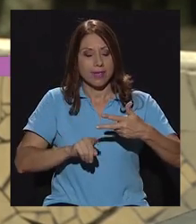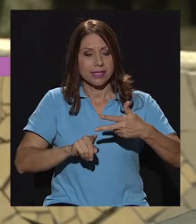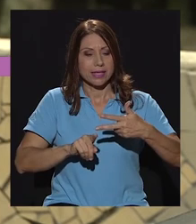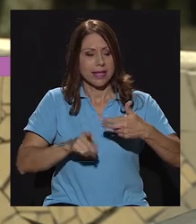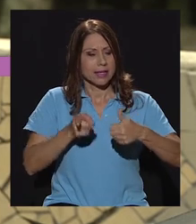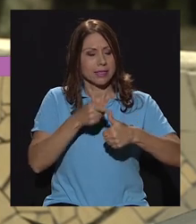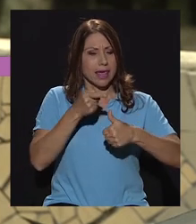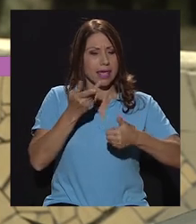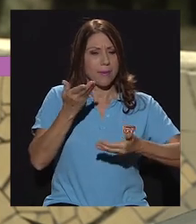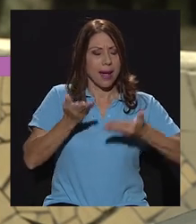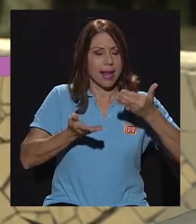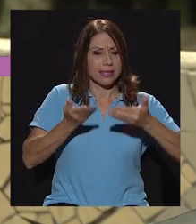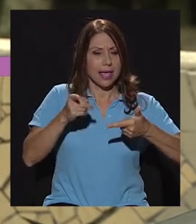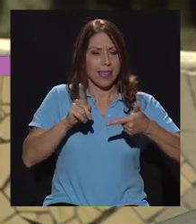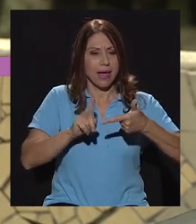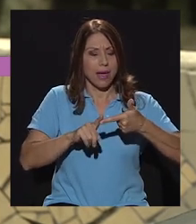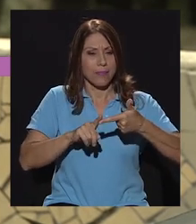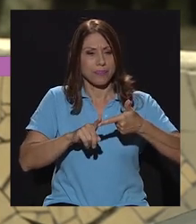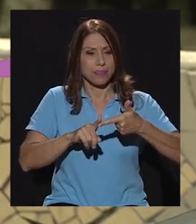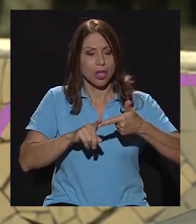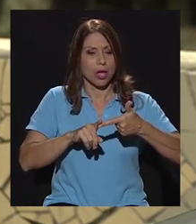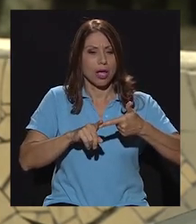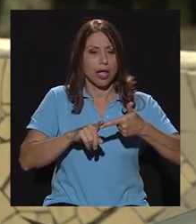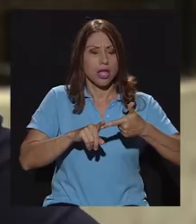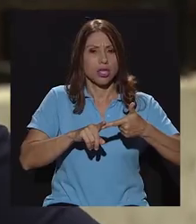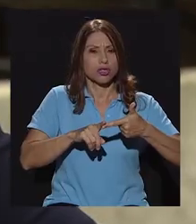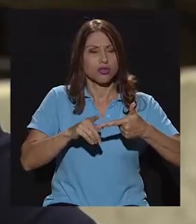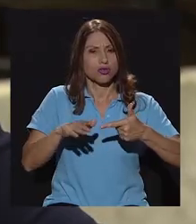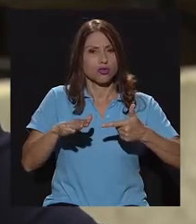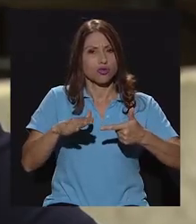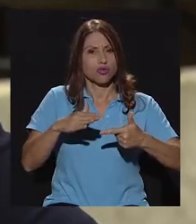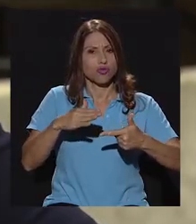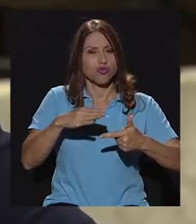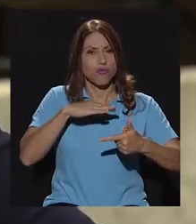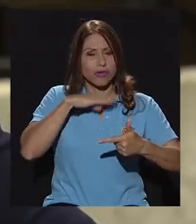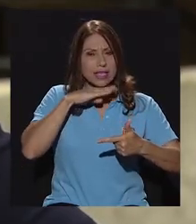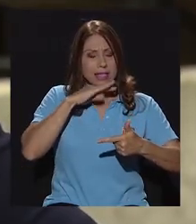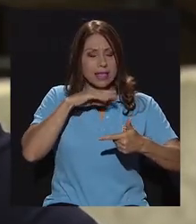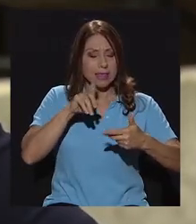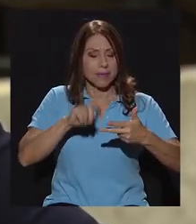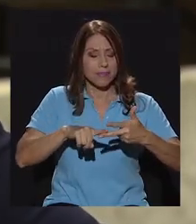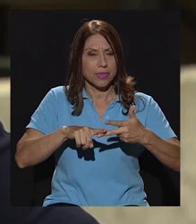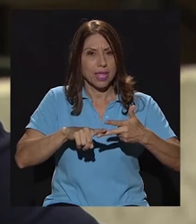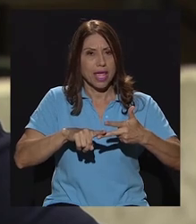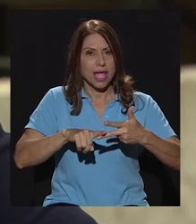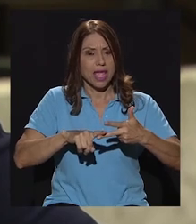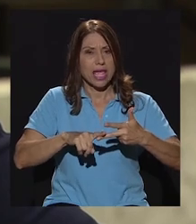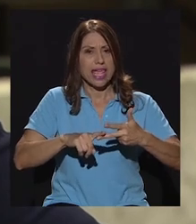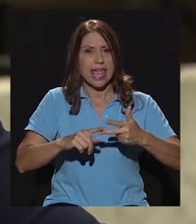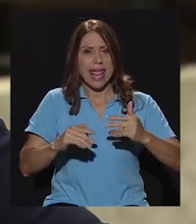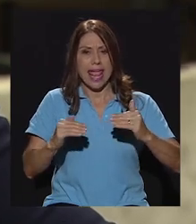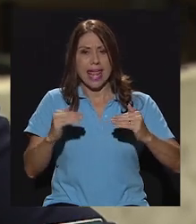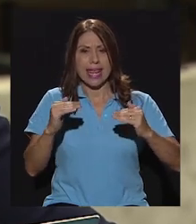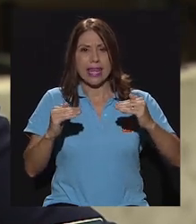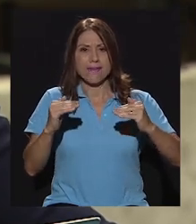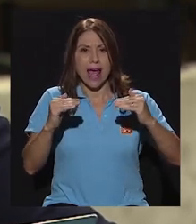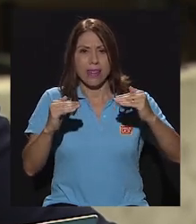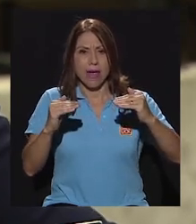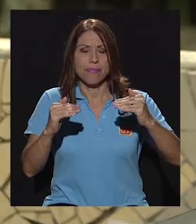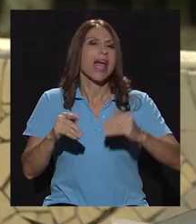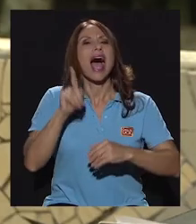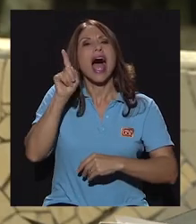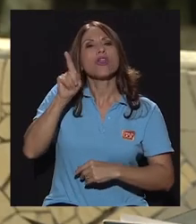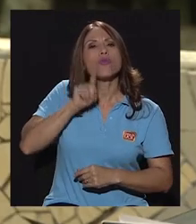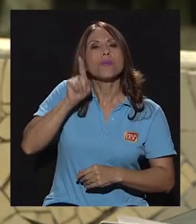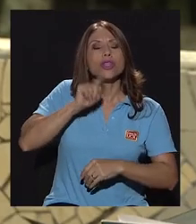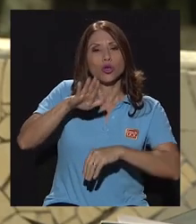balanceada, ya les mencioné, ¿verdad? Balanceada, suficiente y equilibrada, ¿verdad? Hay un mito en alimentación y diabetes